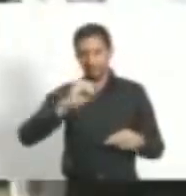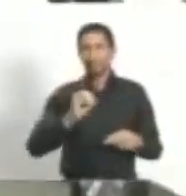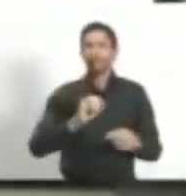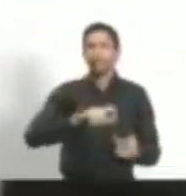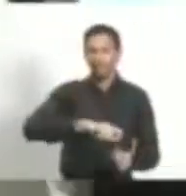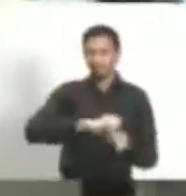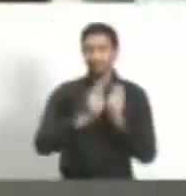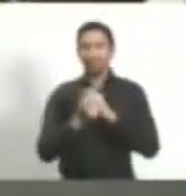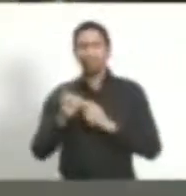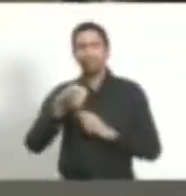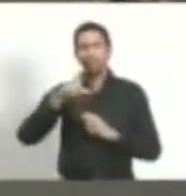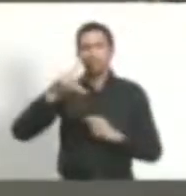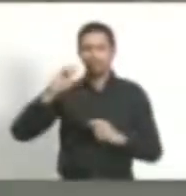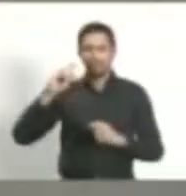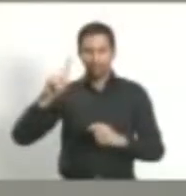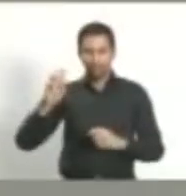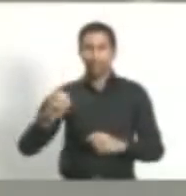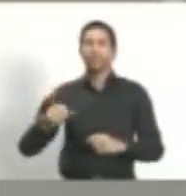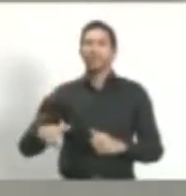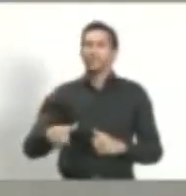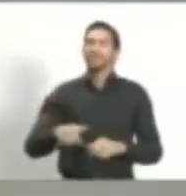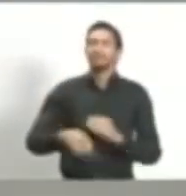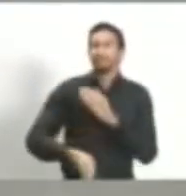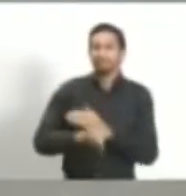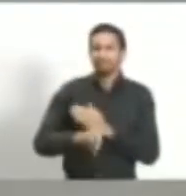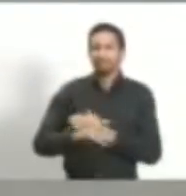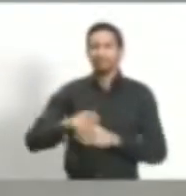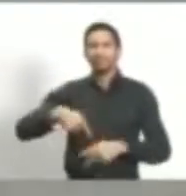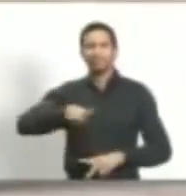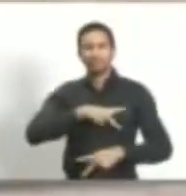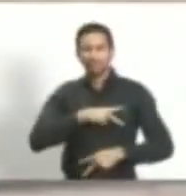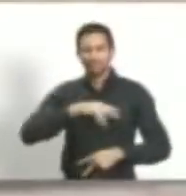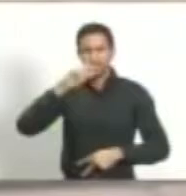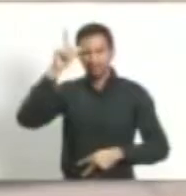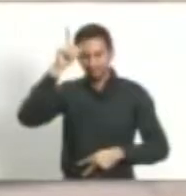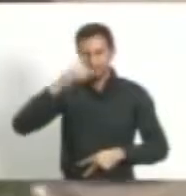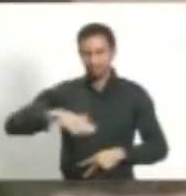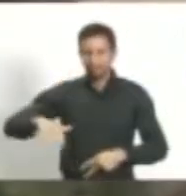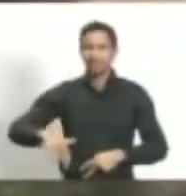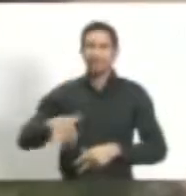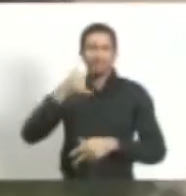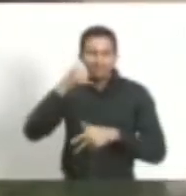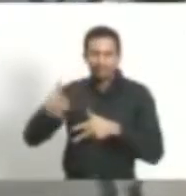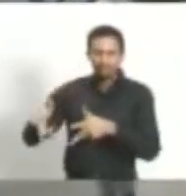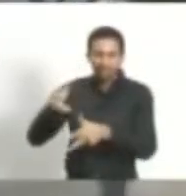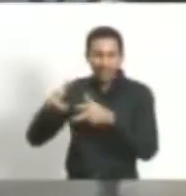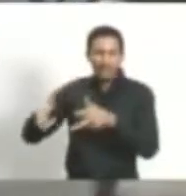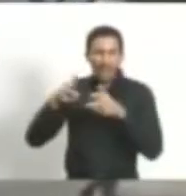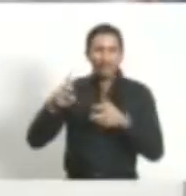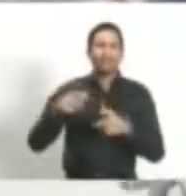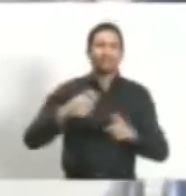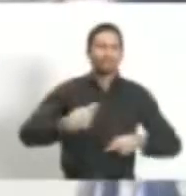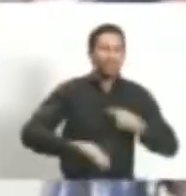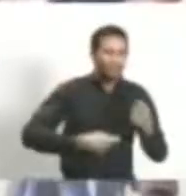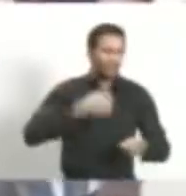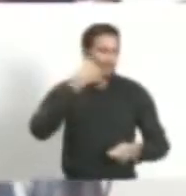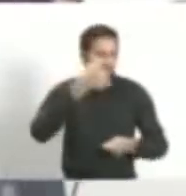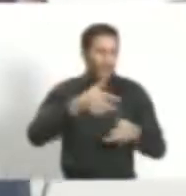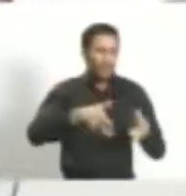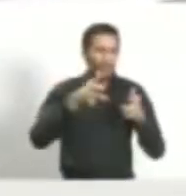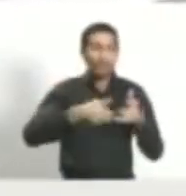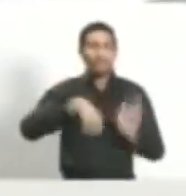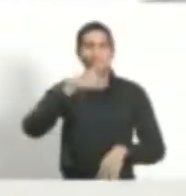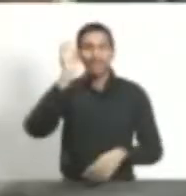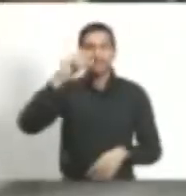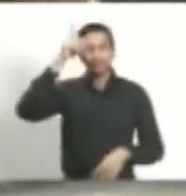e industriales de la zona. Los departamentos más afectados siguen siendo el Magdalena, Sucre, Cesar, Córdoba y Atlántico. En el